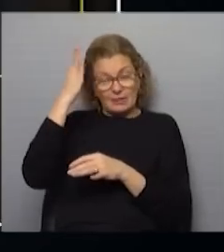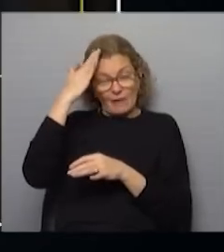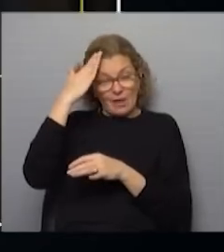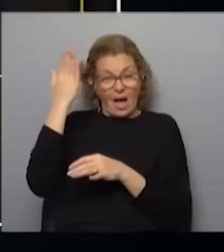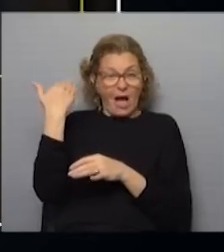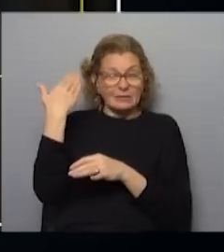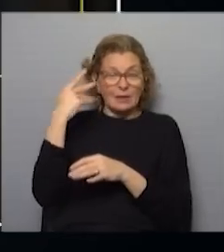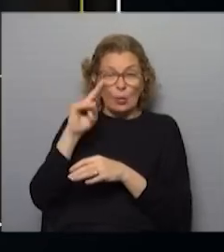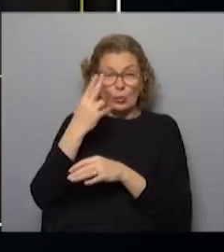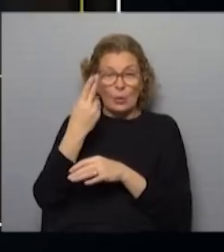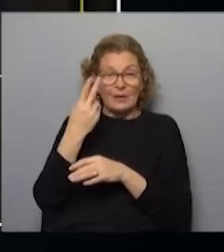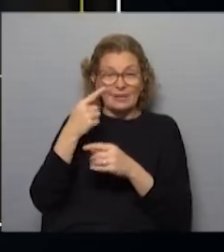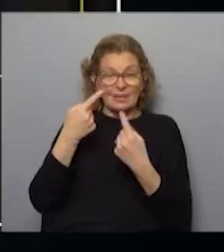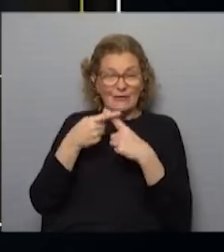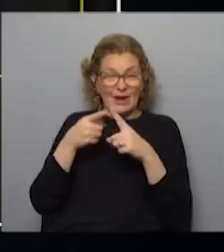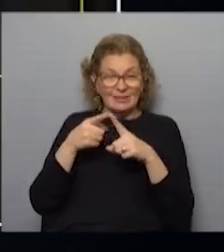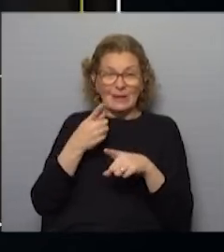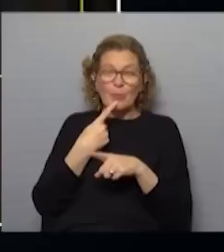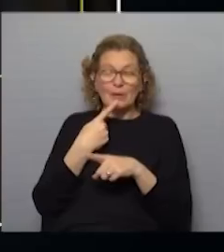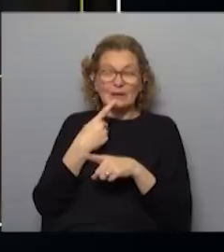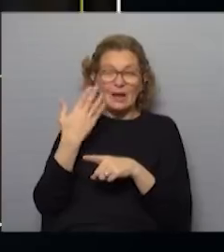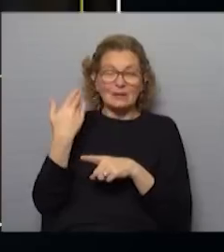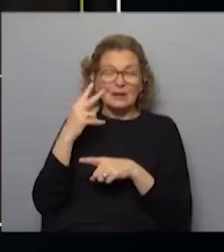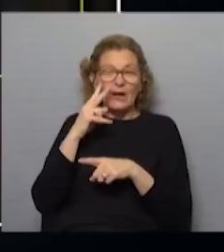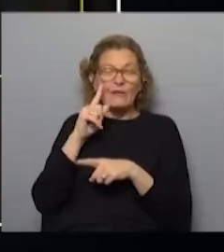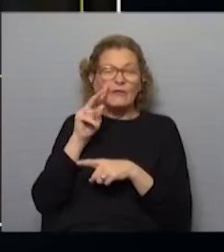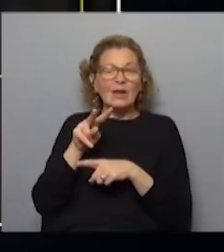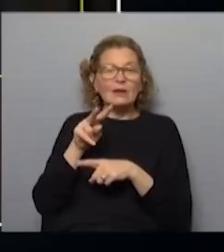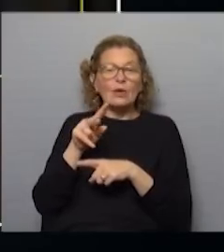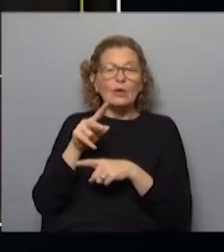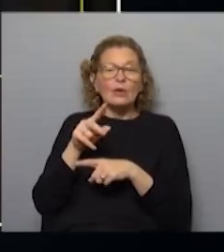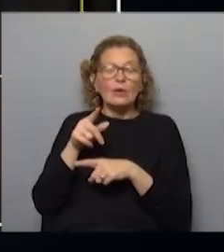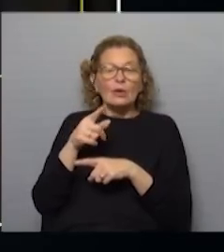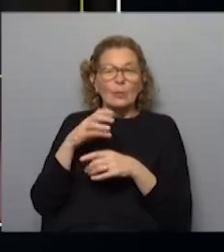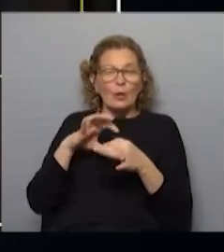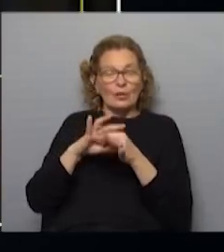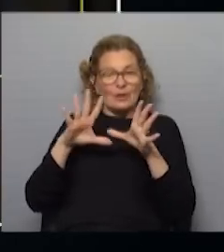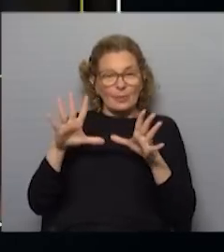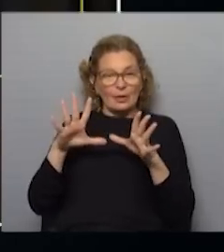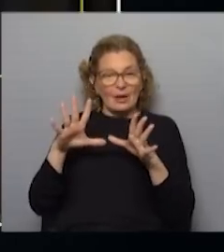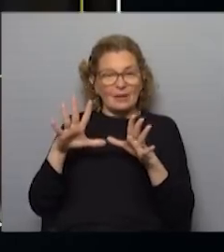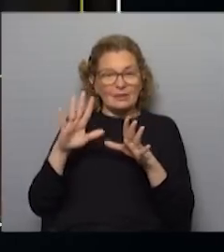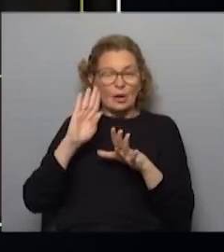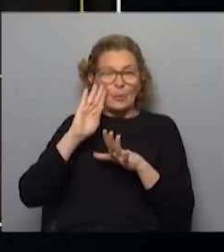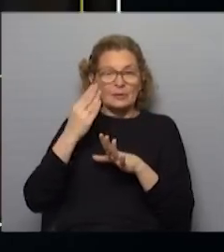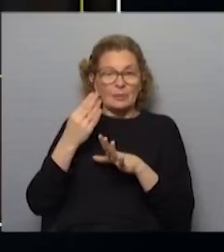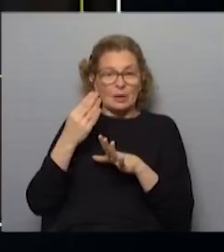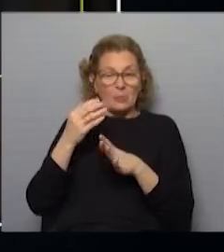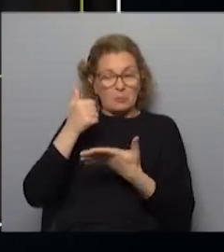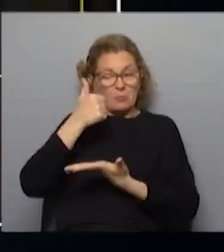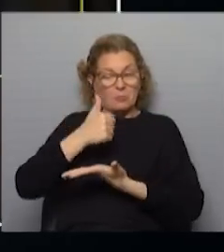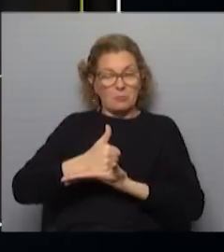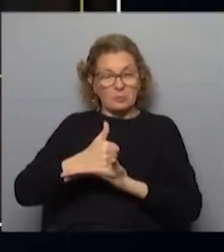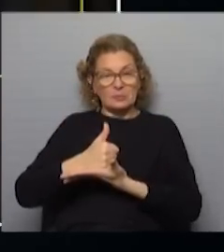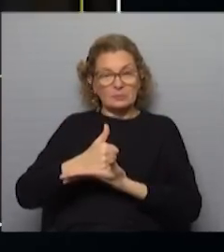época Uruguay por ciertas condiciones políticas que existían que tenían que ver con la existencia de una democracia liberal y representativa bastante instalada